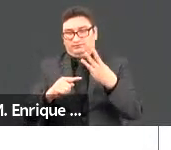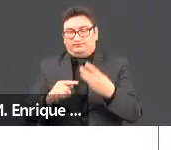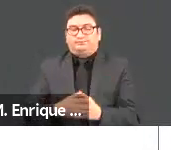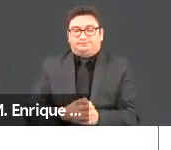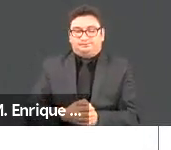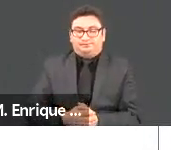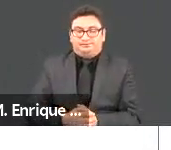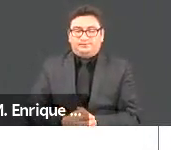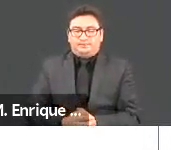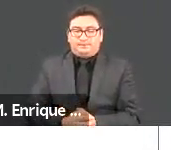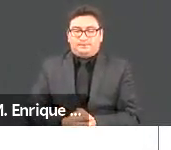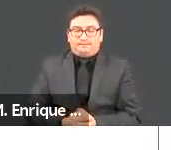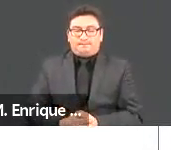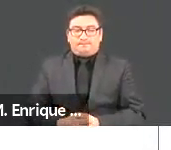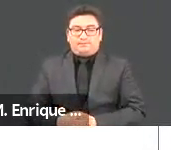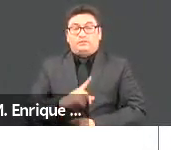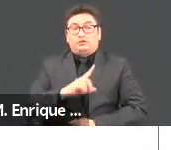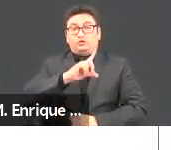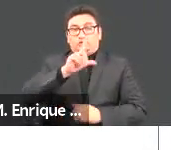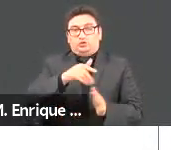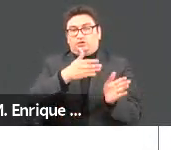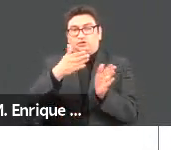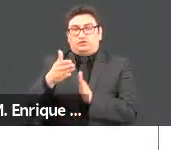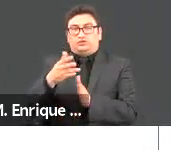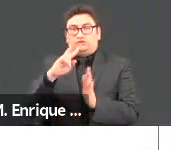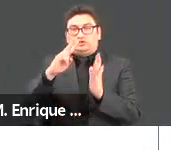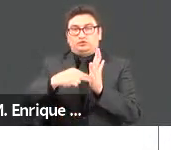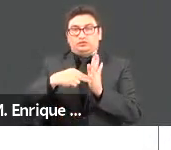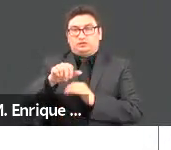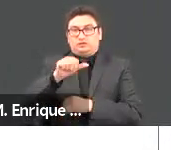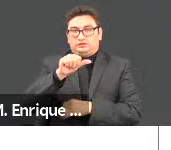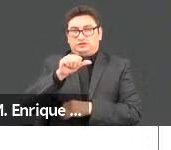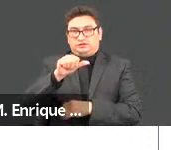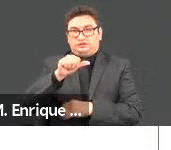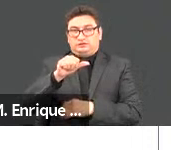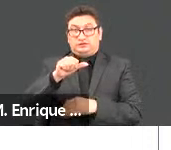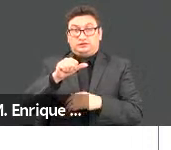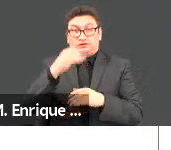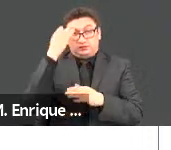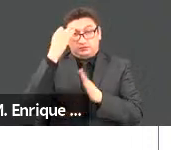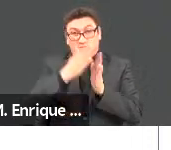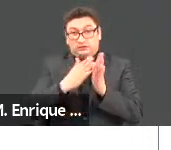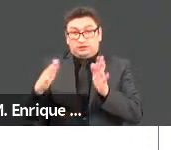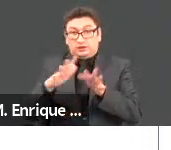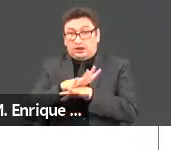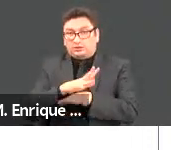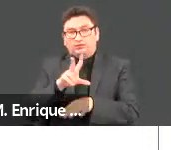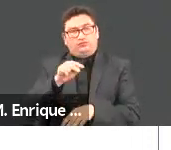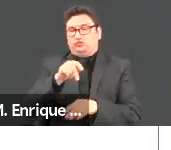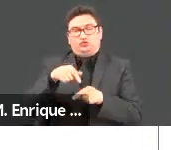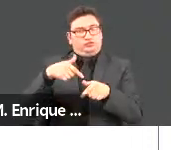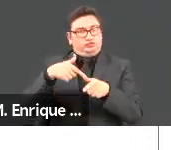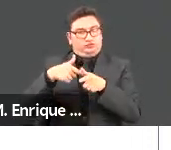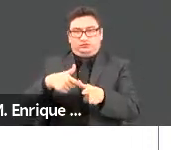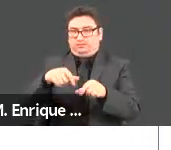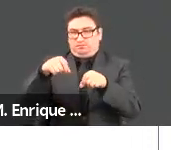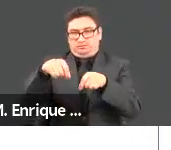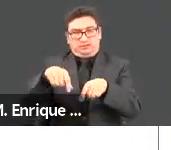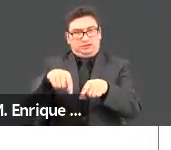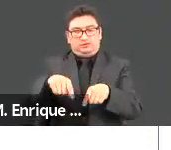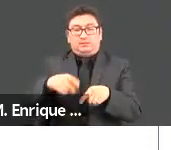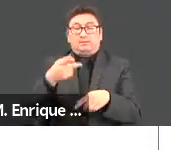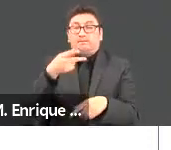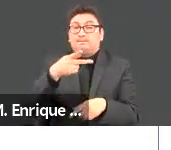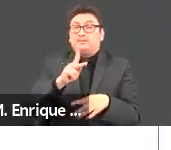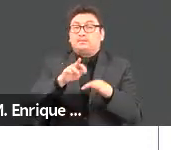Bien, ahora, 2016 tampoco representa un cambio de época, pero aquí es muy